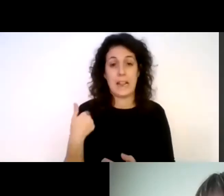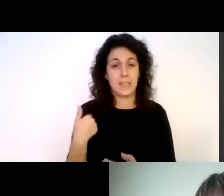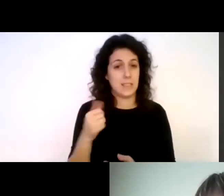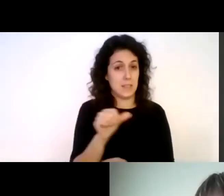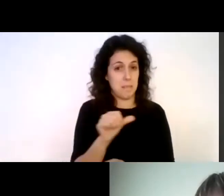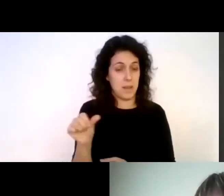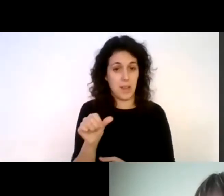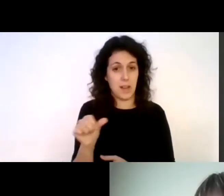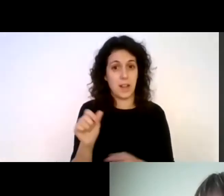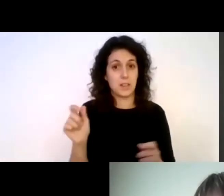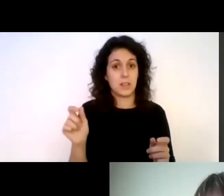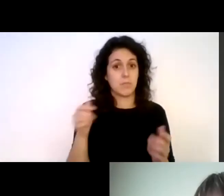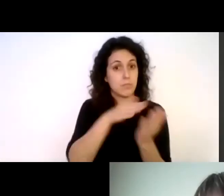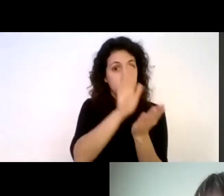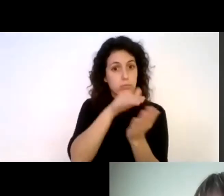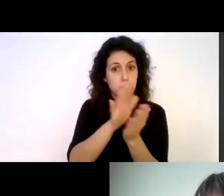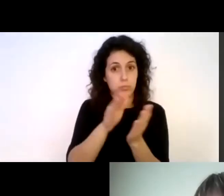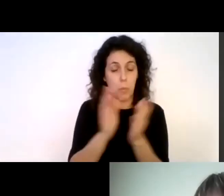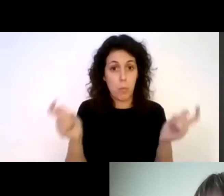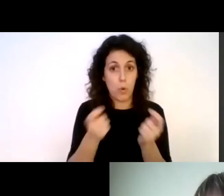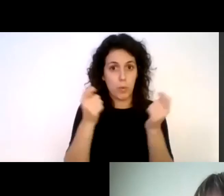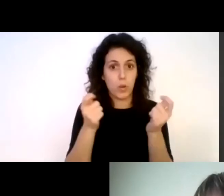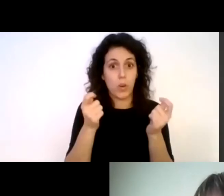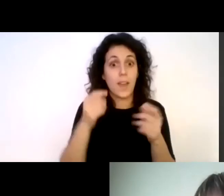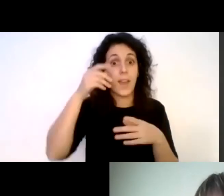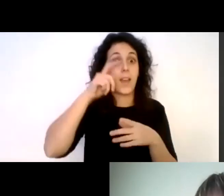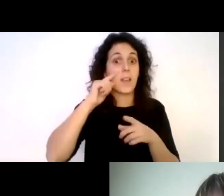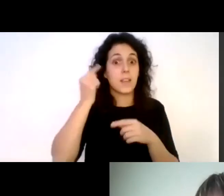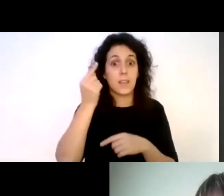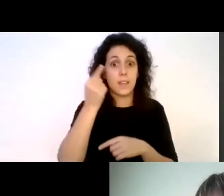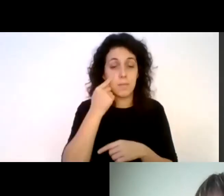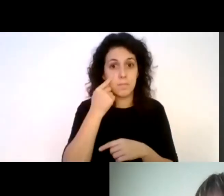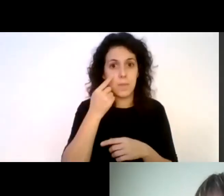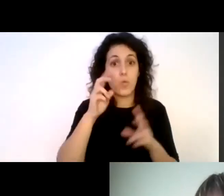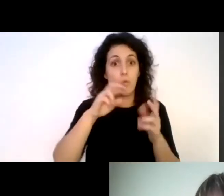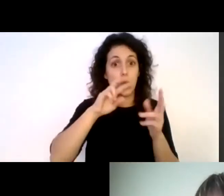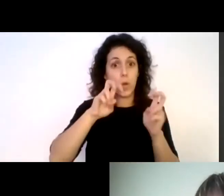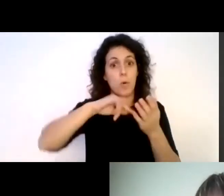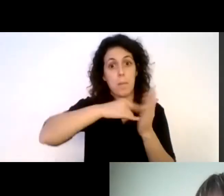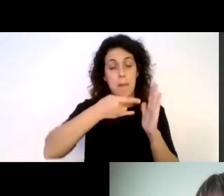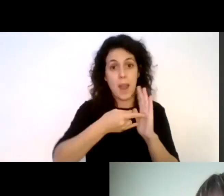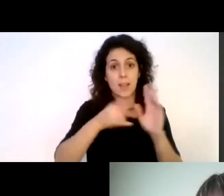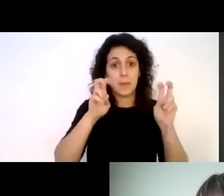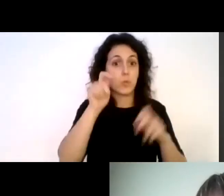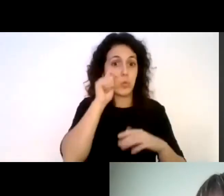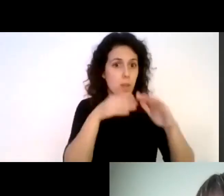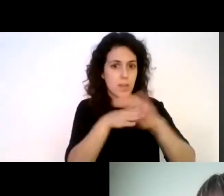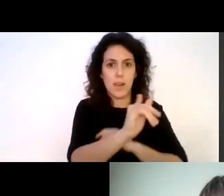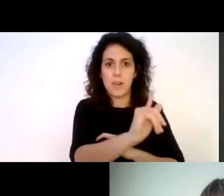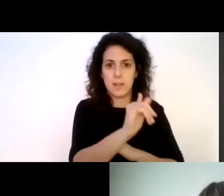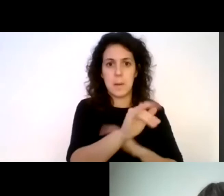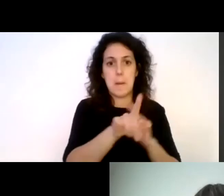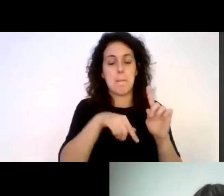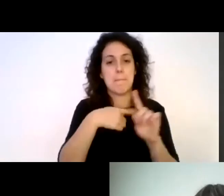la actualización y encontramos que en el nuevo plan ya incluyen lo que es el turismo accesible. Y la relación entre la Autoridad de